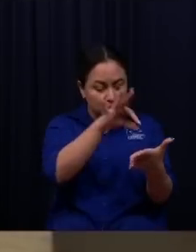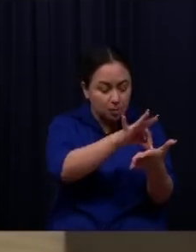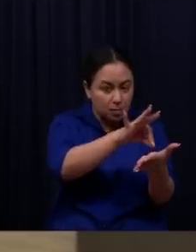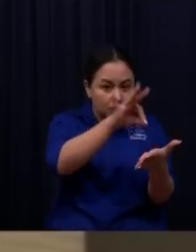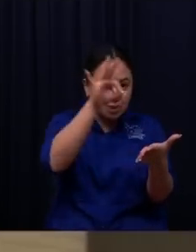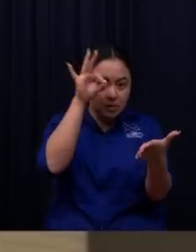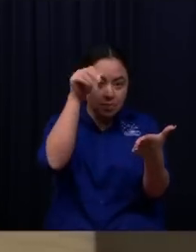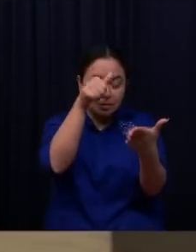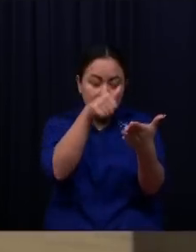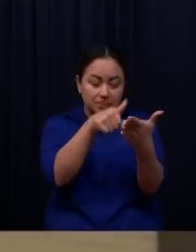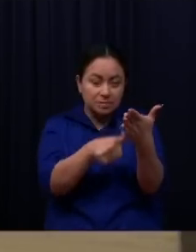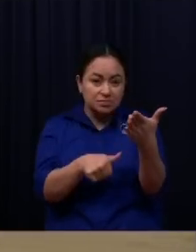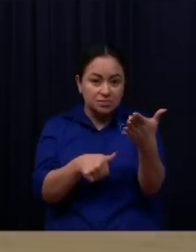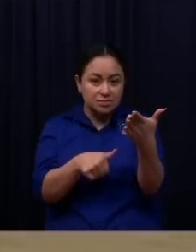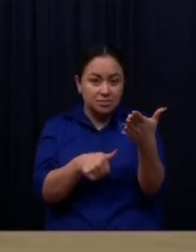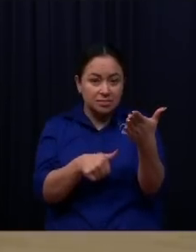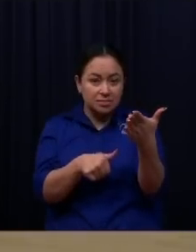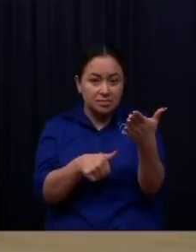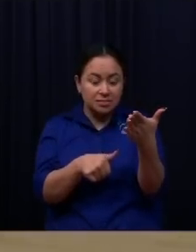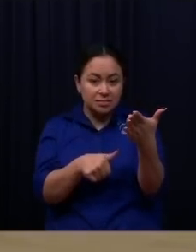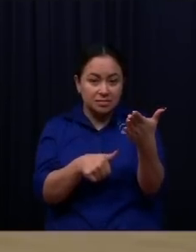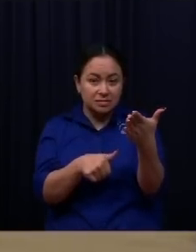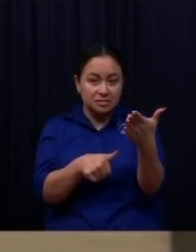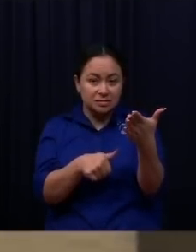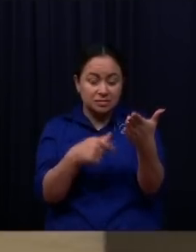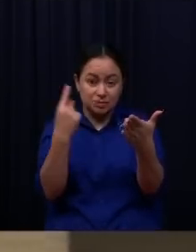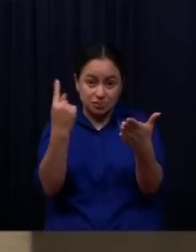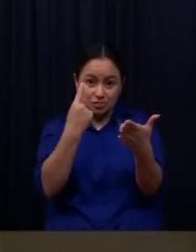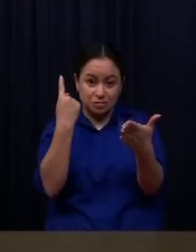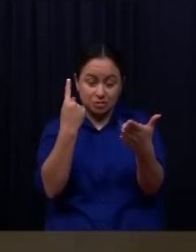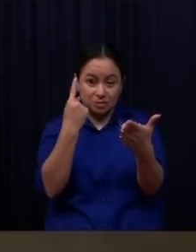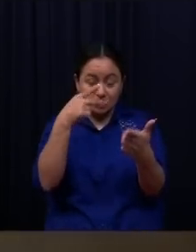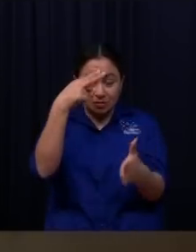solo supuestamente para hebreos.